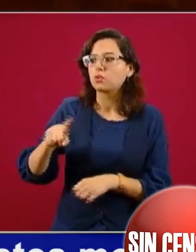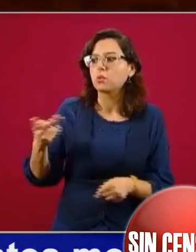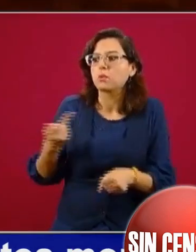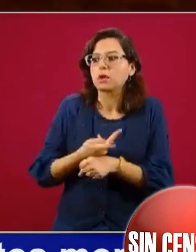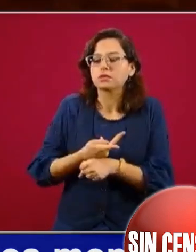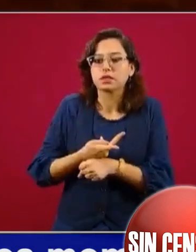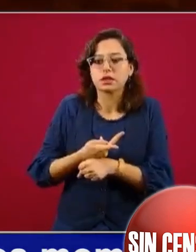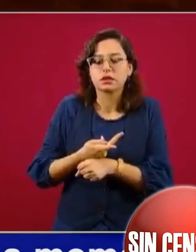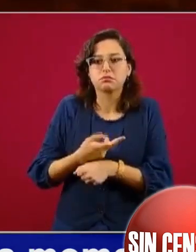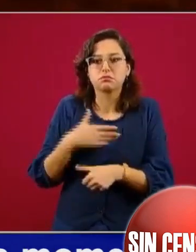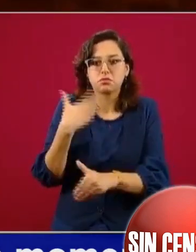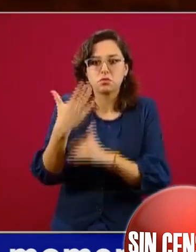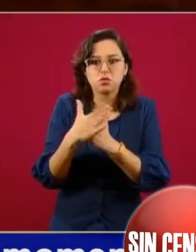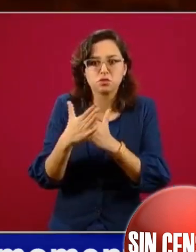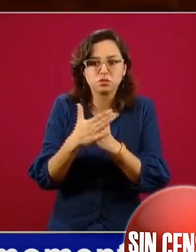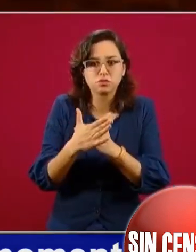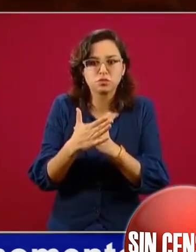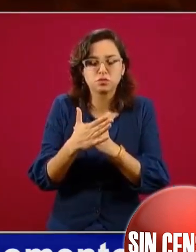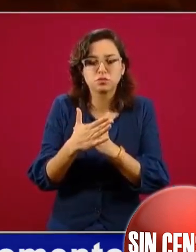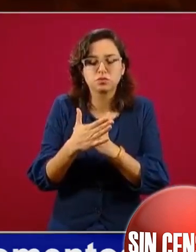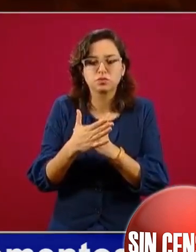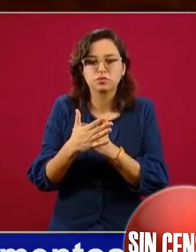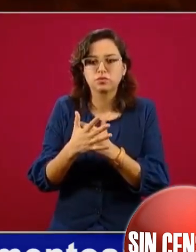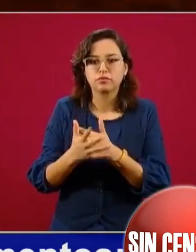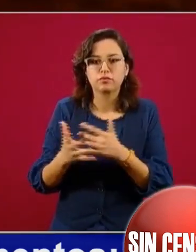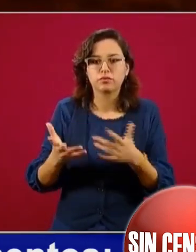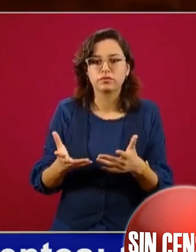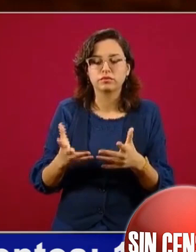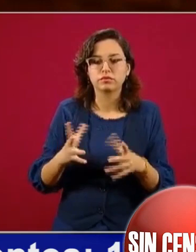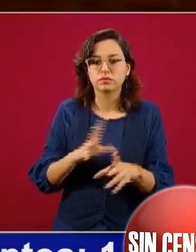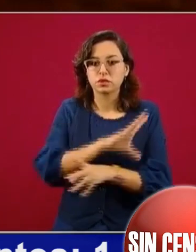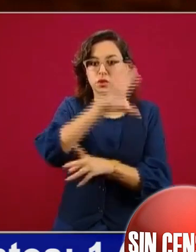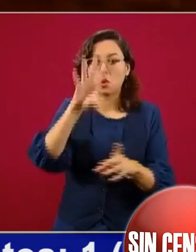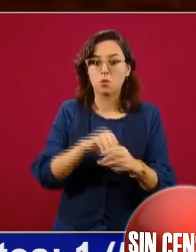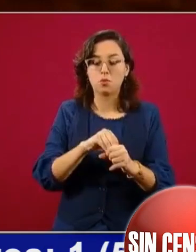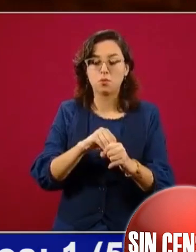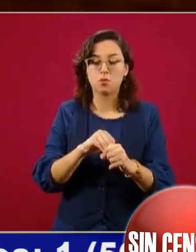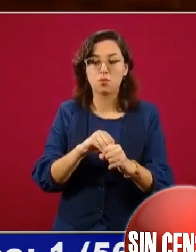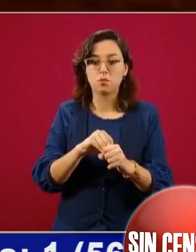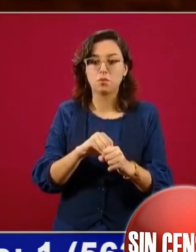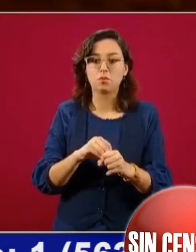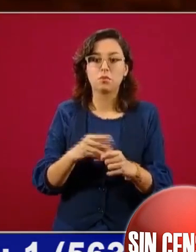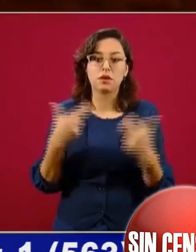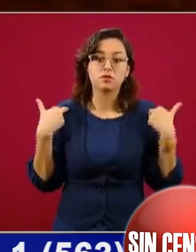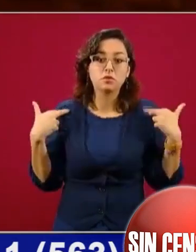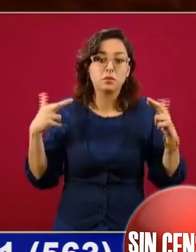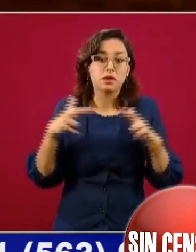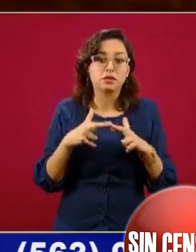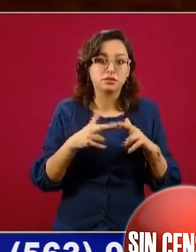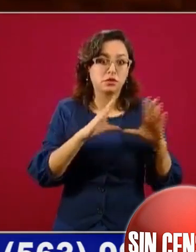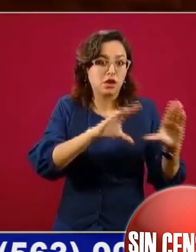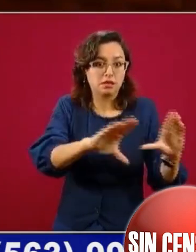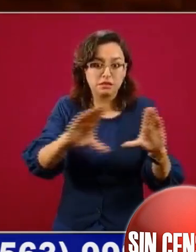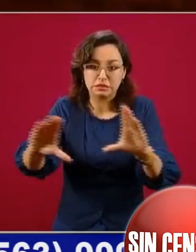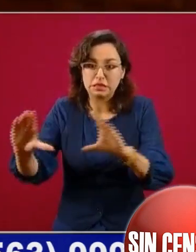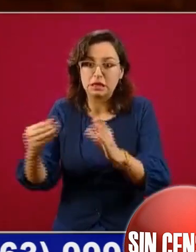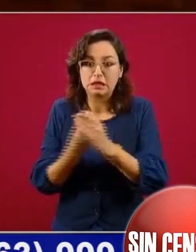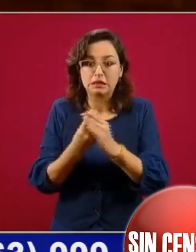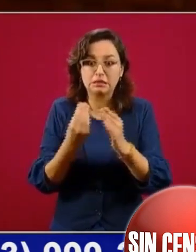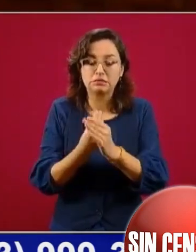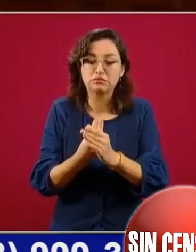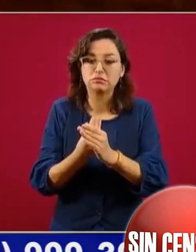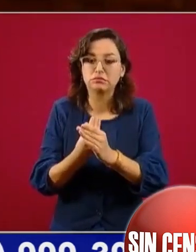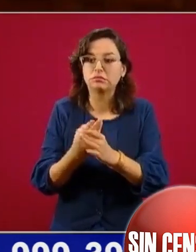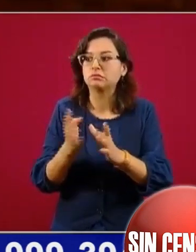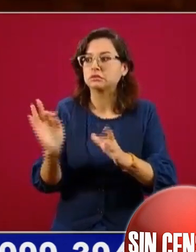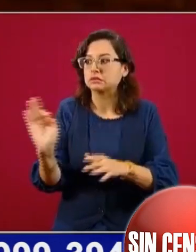pueda complementarse lo que es toda la planilla de docente para poder impartir las clases y que no haya